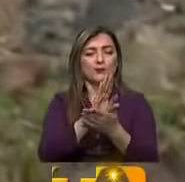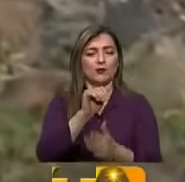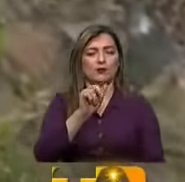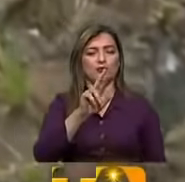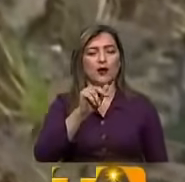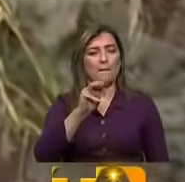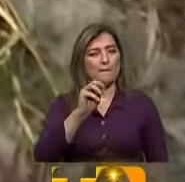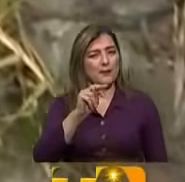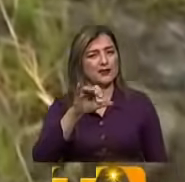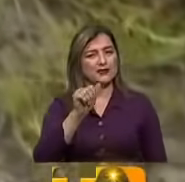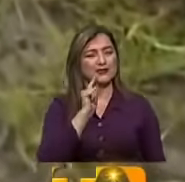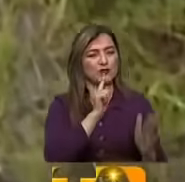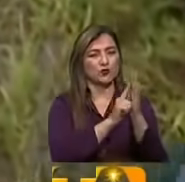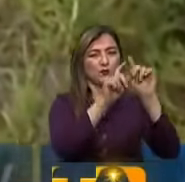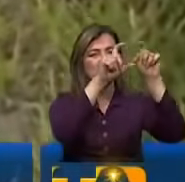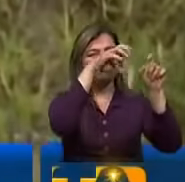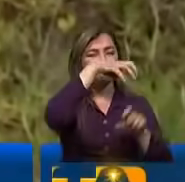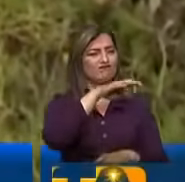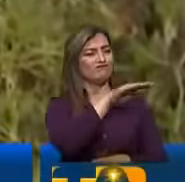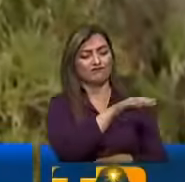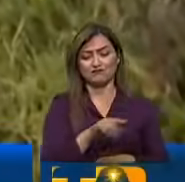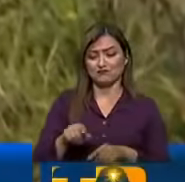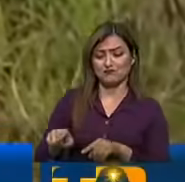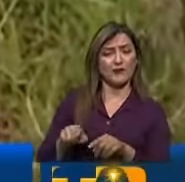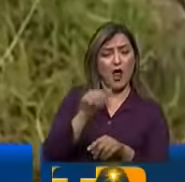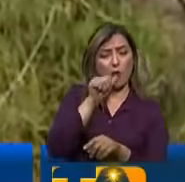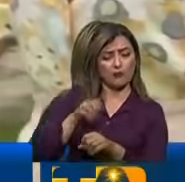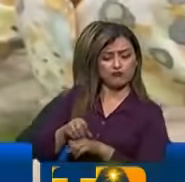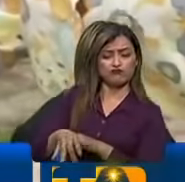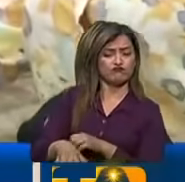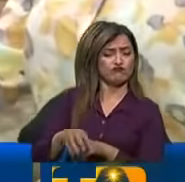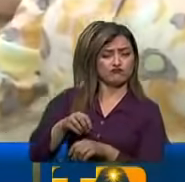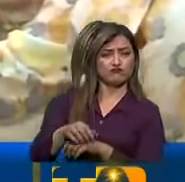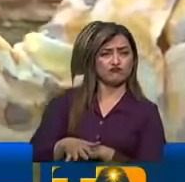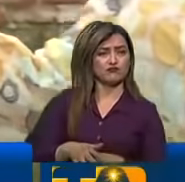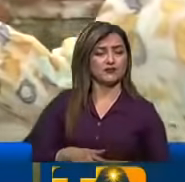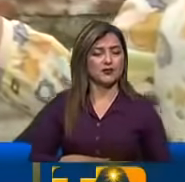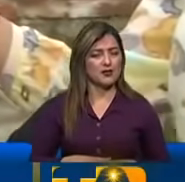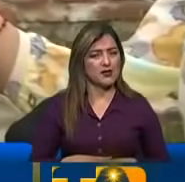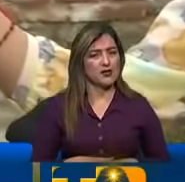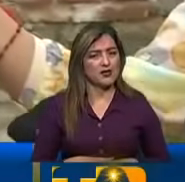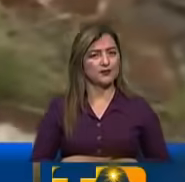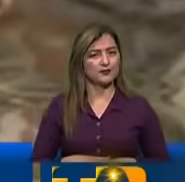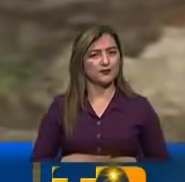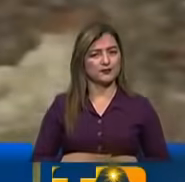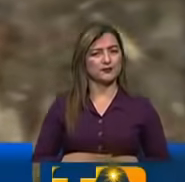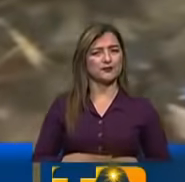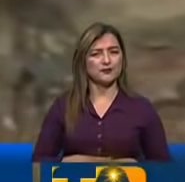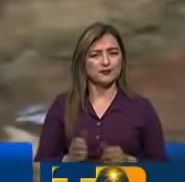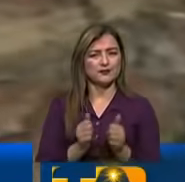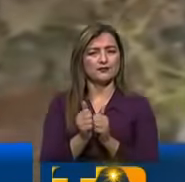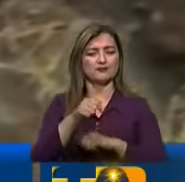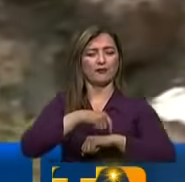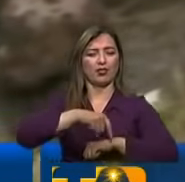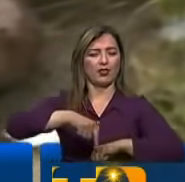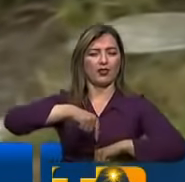Quito realizaron la denuncia a la empresa de agua potable sobre esta fuga de agua. Porque se nos está yendo mucho el líquido vital. Ha transcurrido